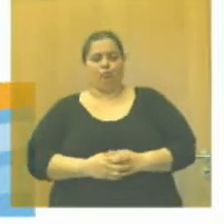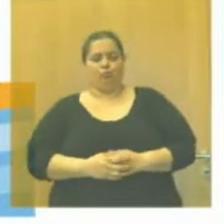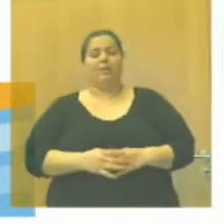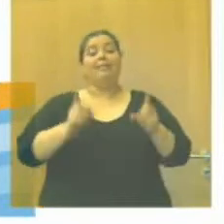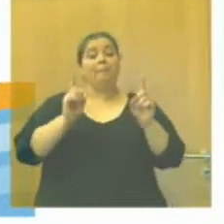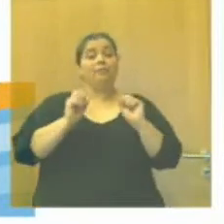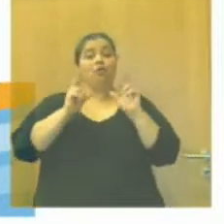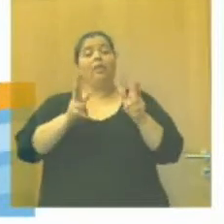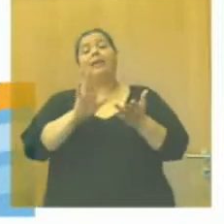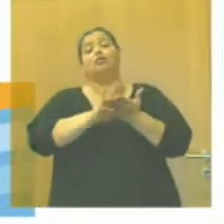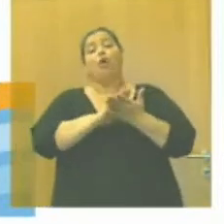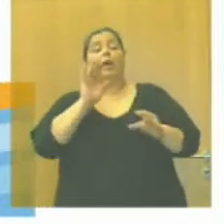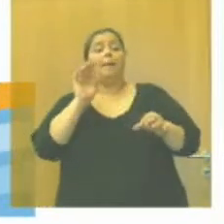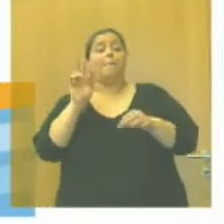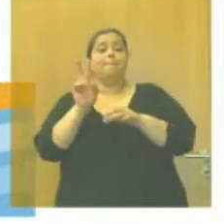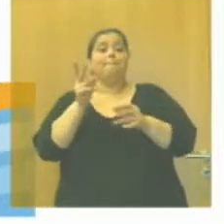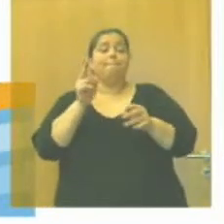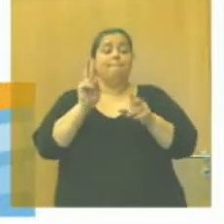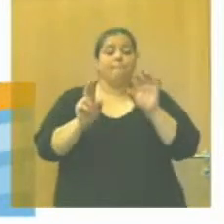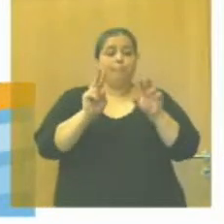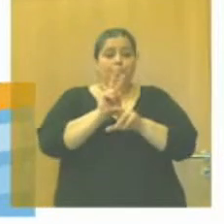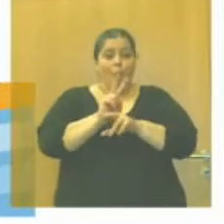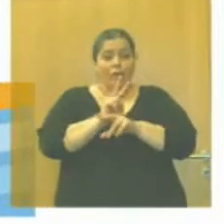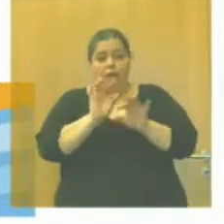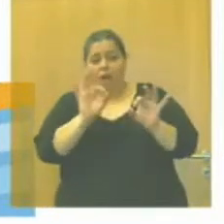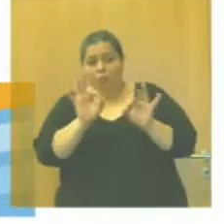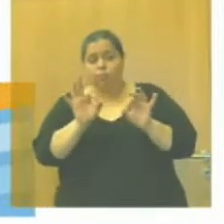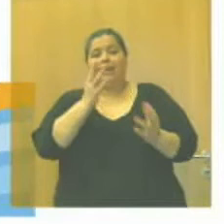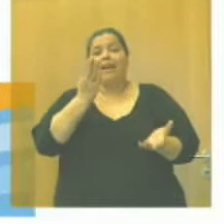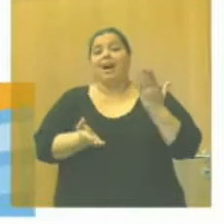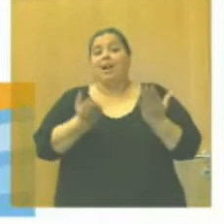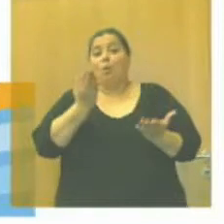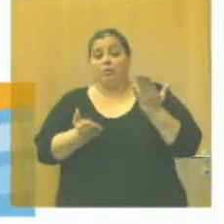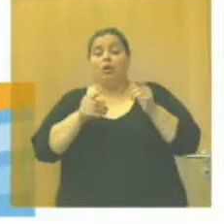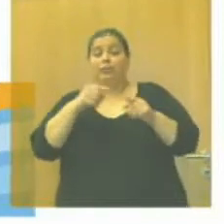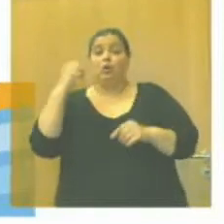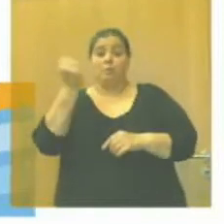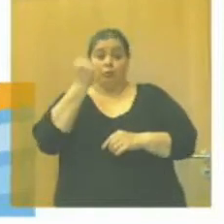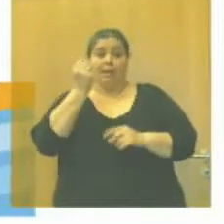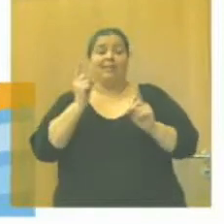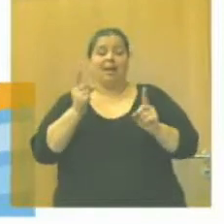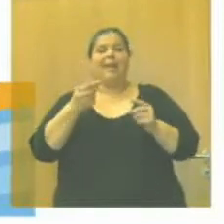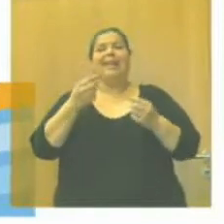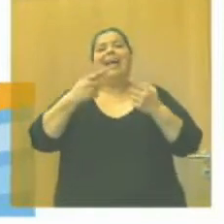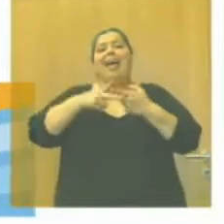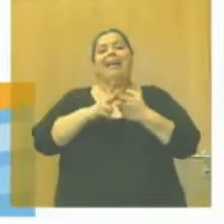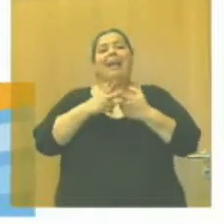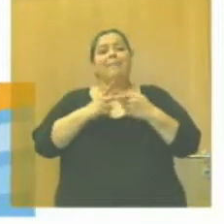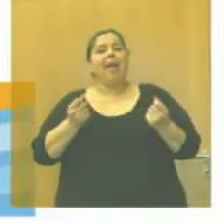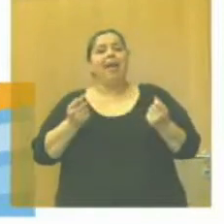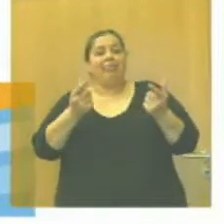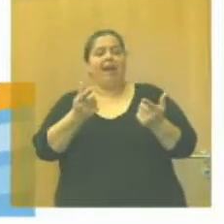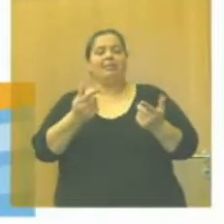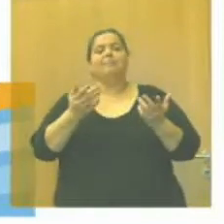Mencionaba antes el monitoreo y evaluación, que también es súper importante, y la caja de herramientas viene con un marco